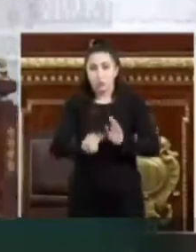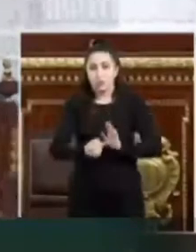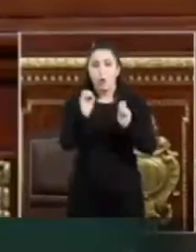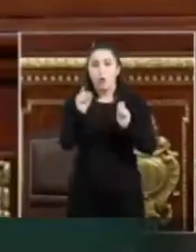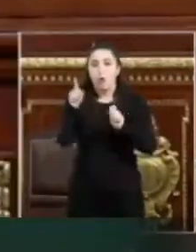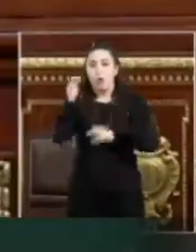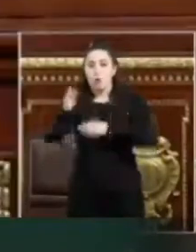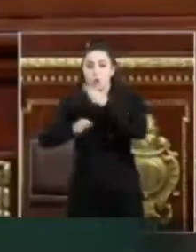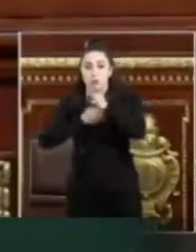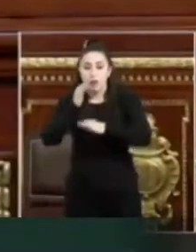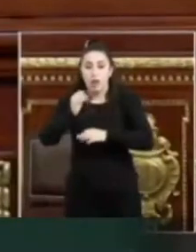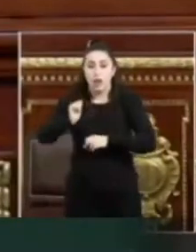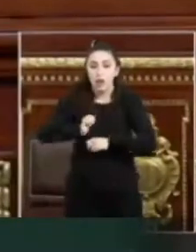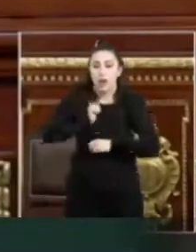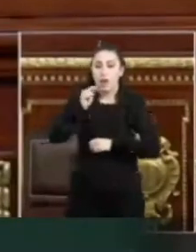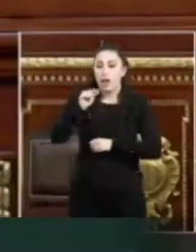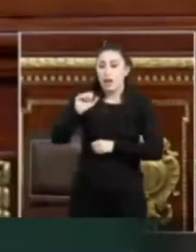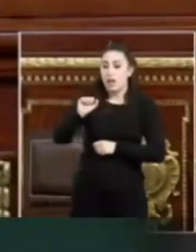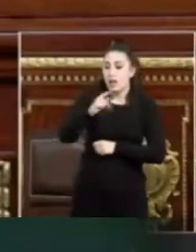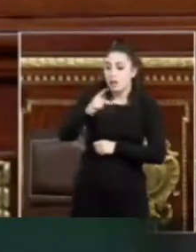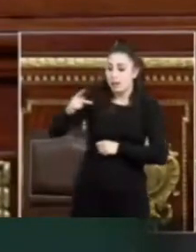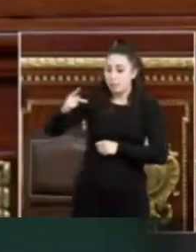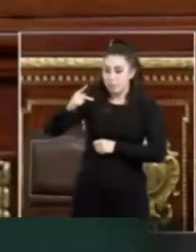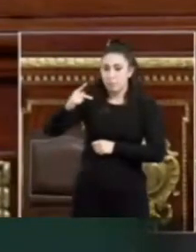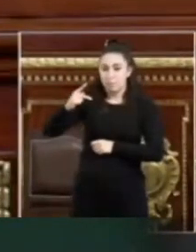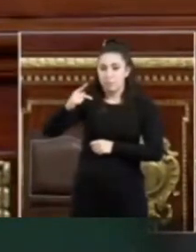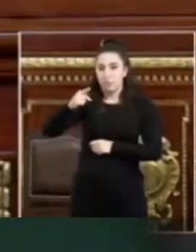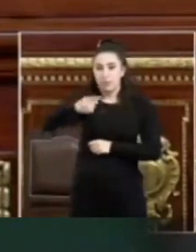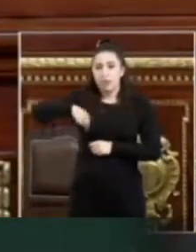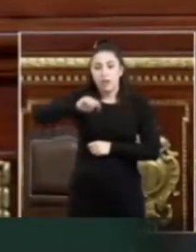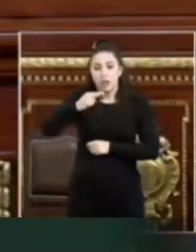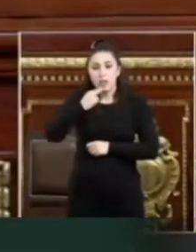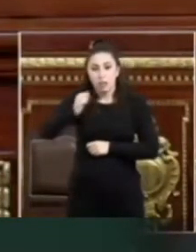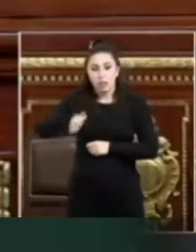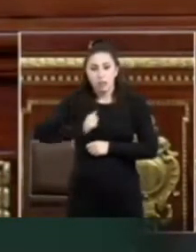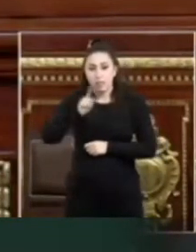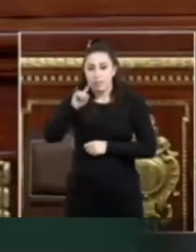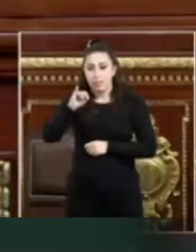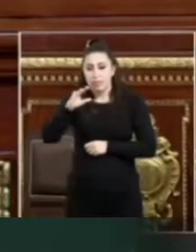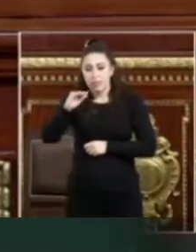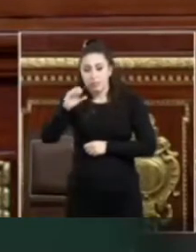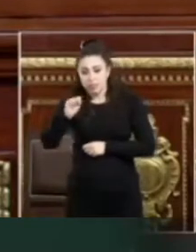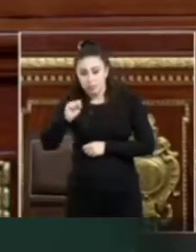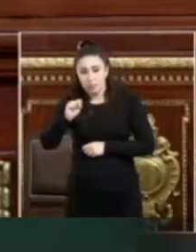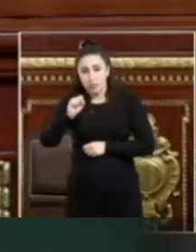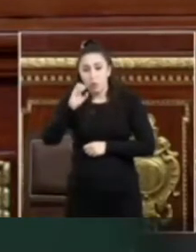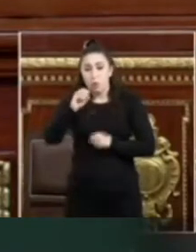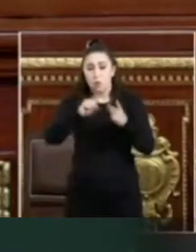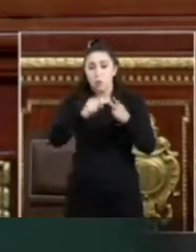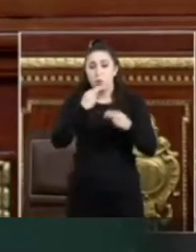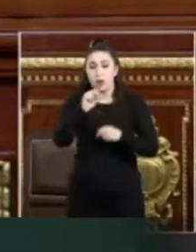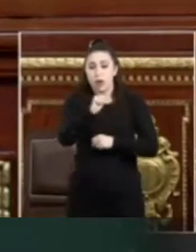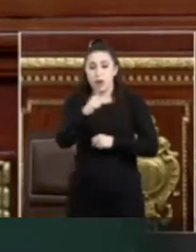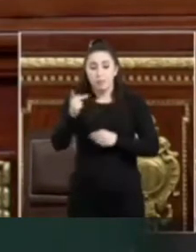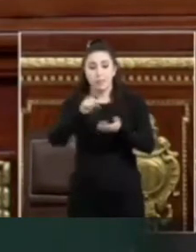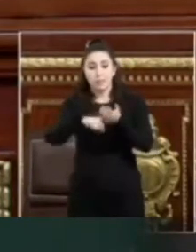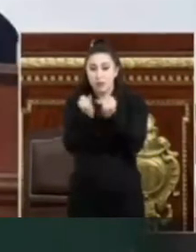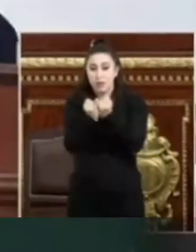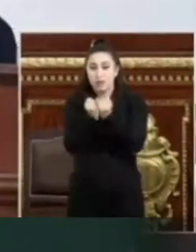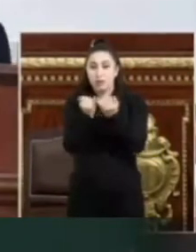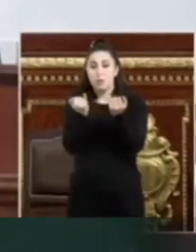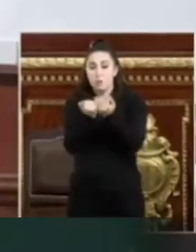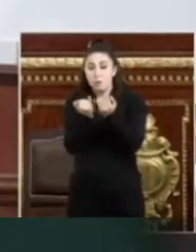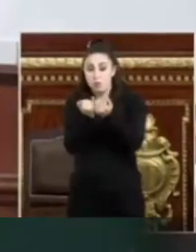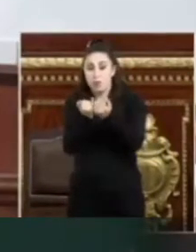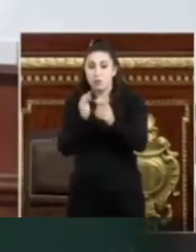que emplean las tecnologías de la información o aplicaciones móviles como Rappi, Uber Eats, Didi Food, entre otras. Indicó que a la fecha